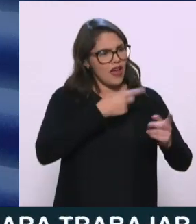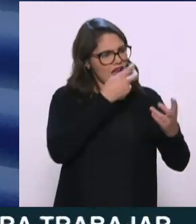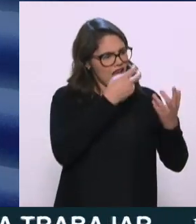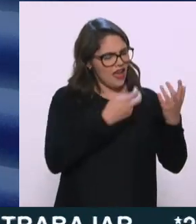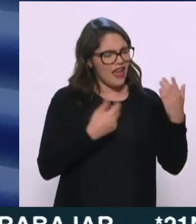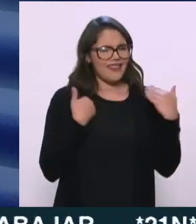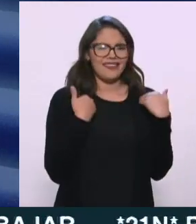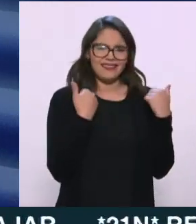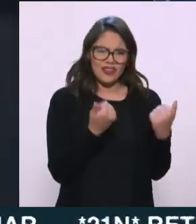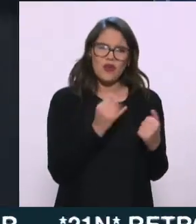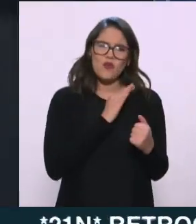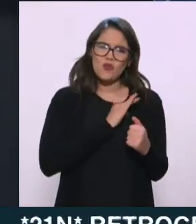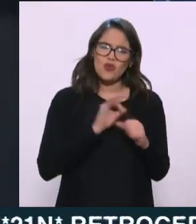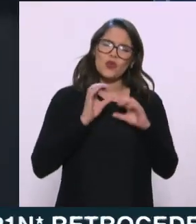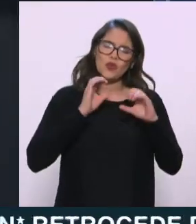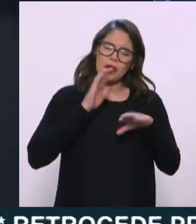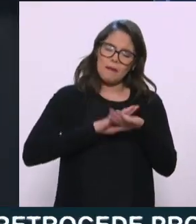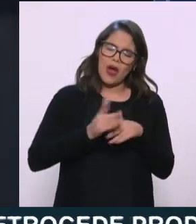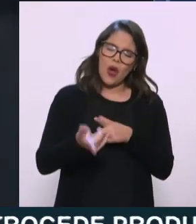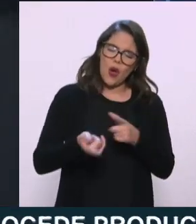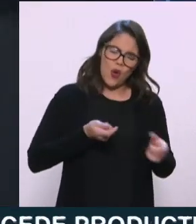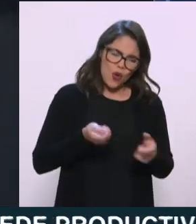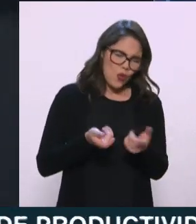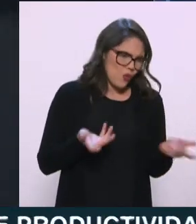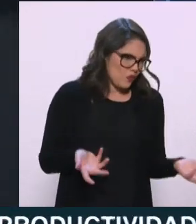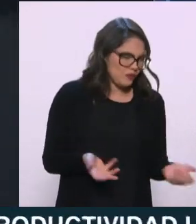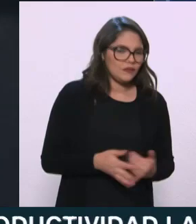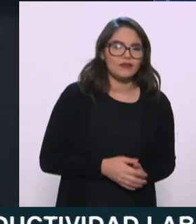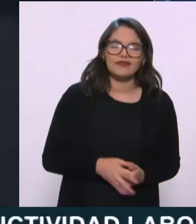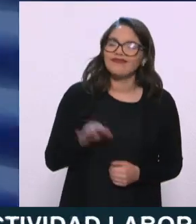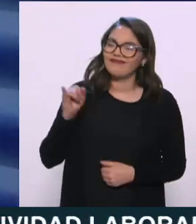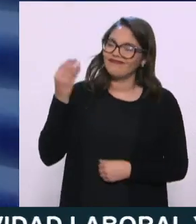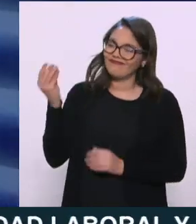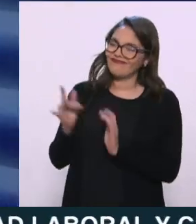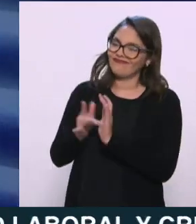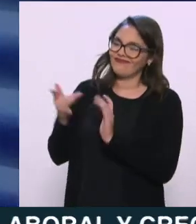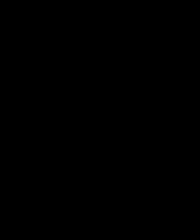muchísimo la atención. Y lavarnos las manos. Doctora Trejo, pues muchísimas gracias por habernos acompañado. Gracias.